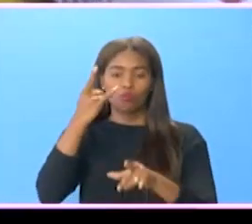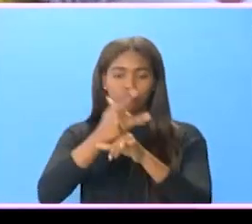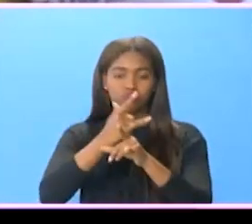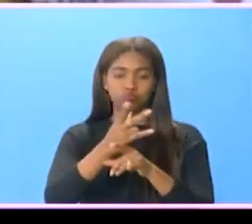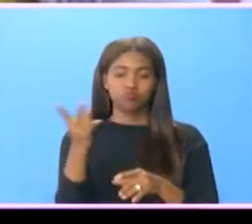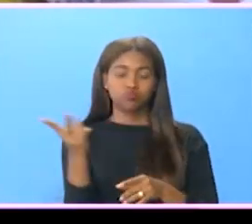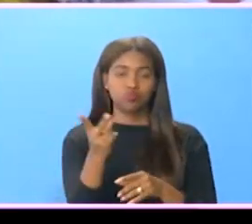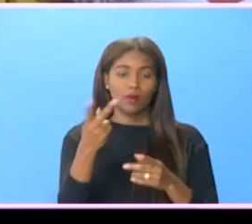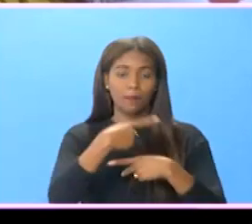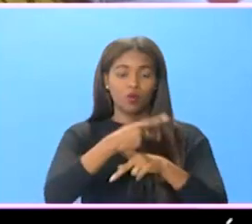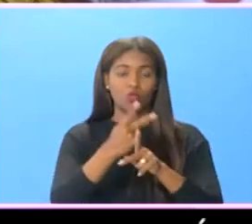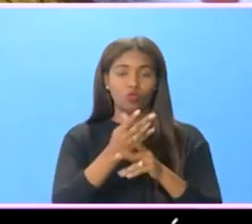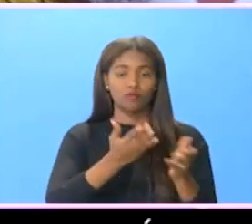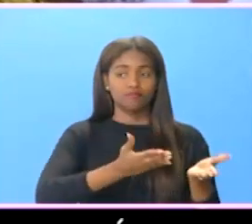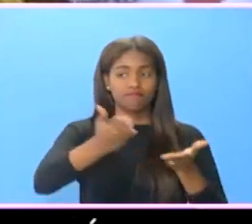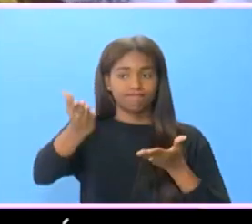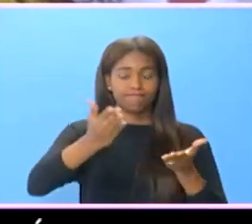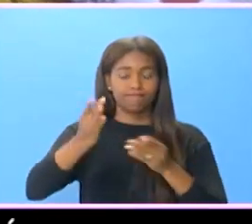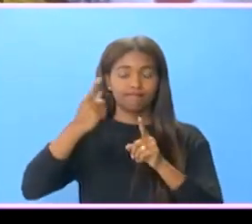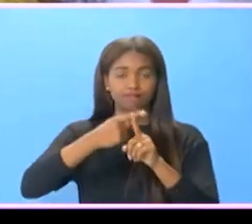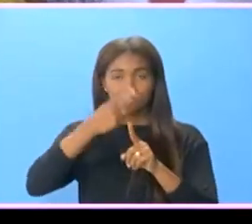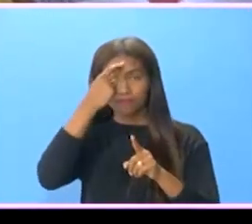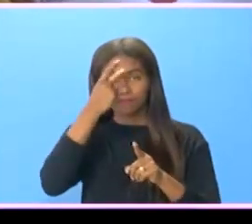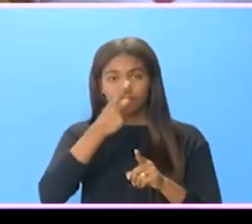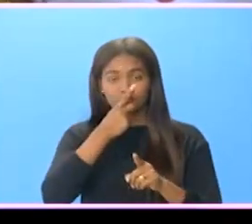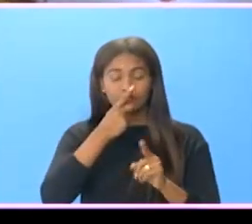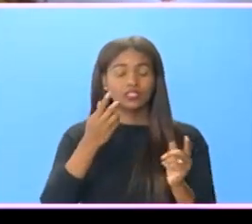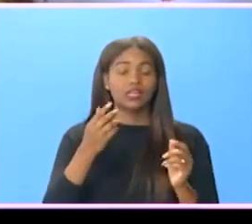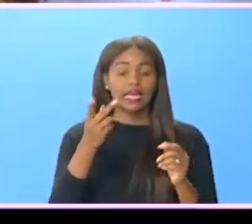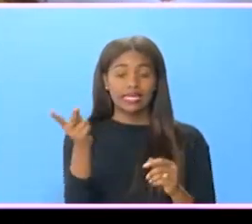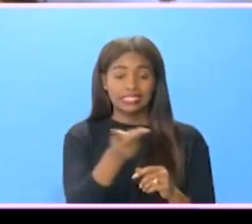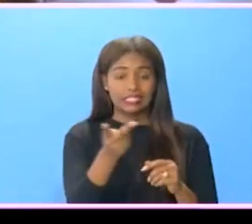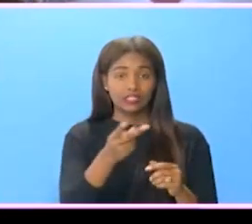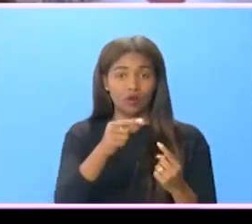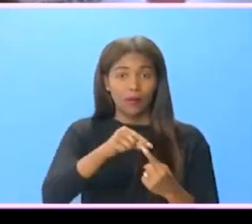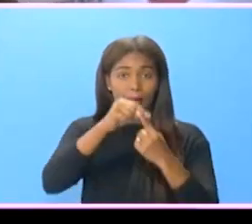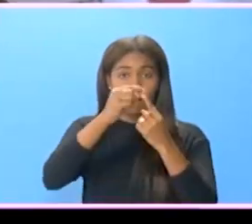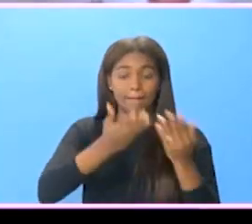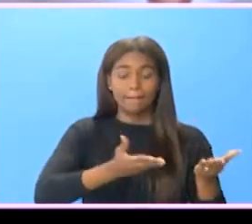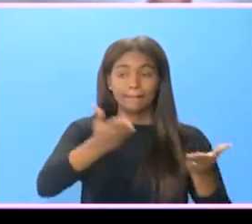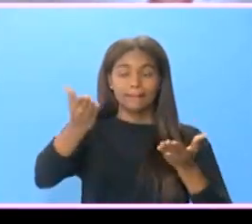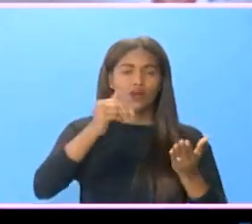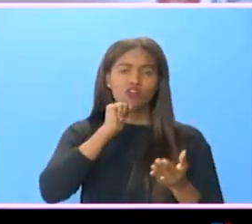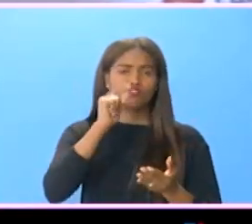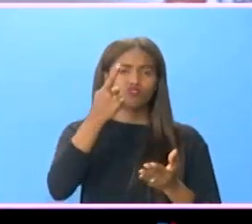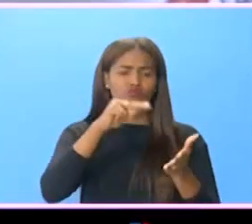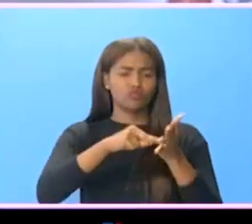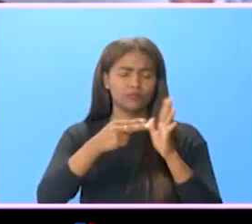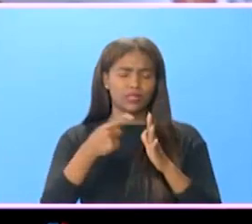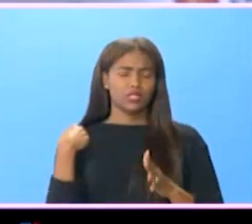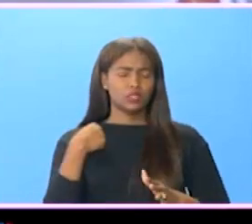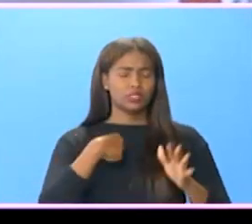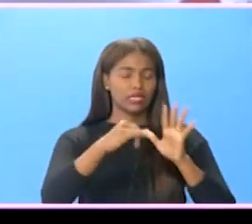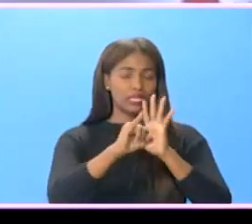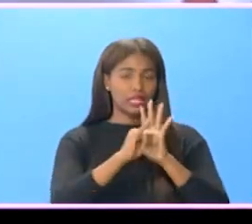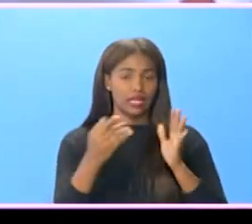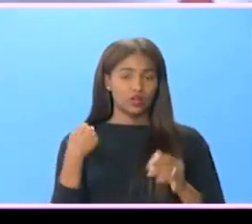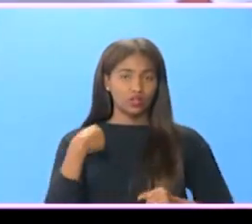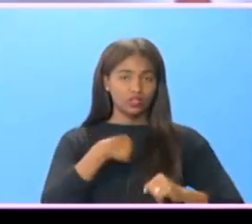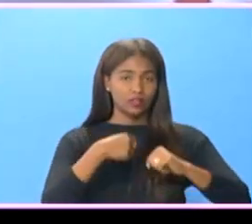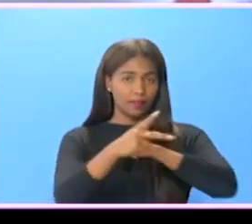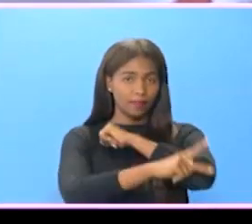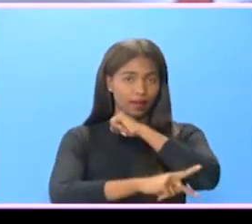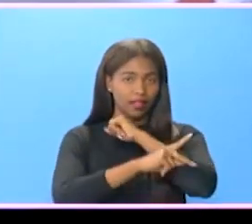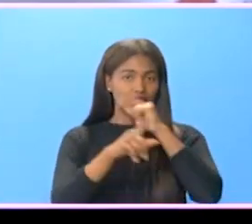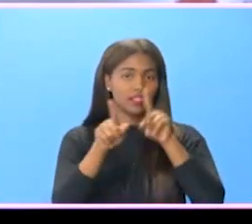oferta exportable de la República Dominicana, dos rubros que no solamente reflejan nuestra identidad como país, sino que también